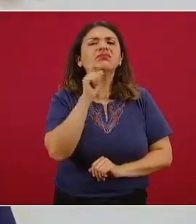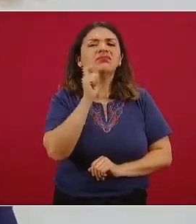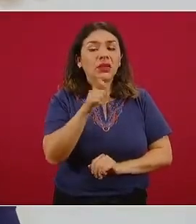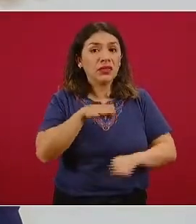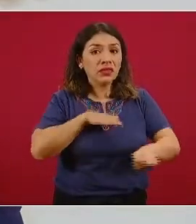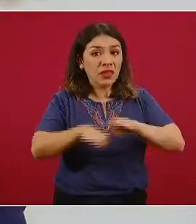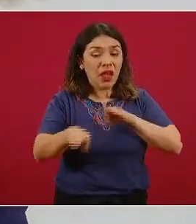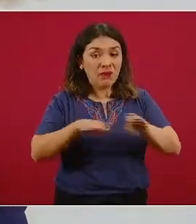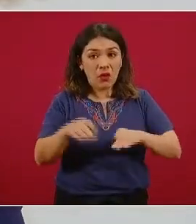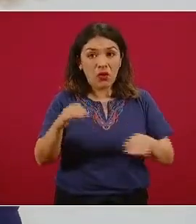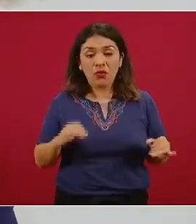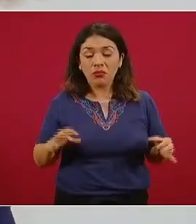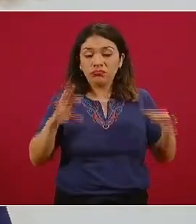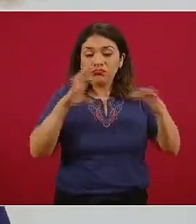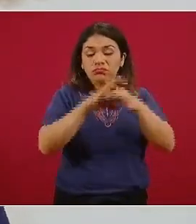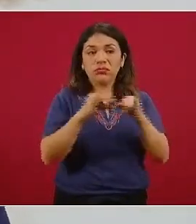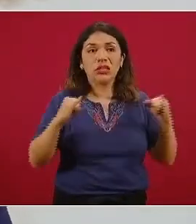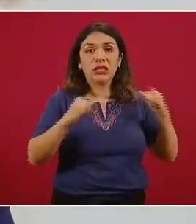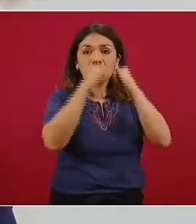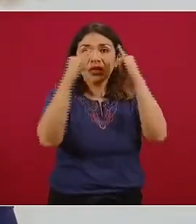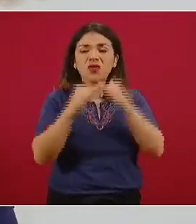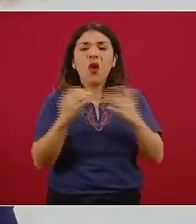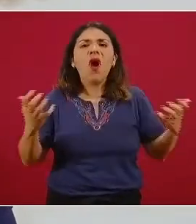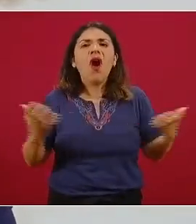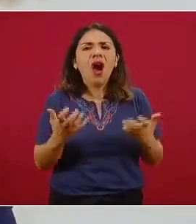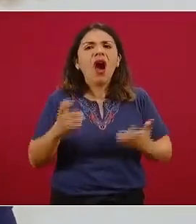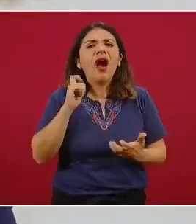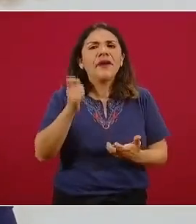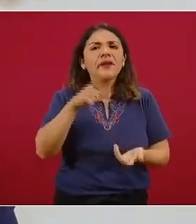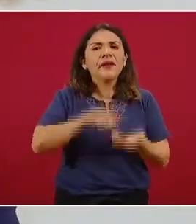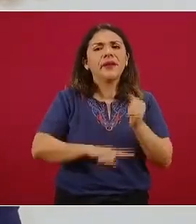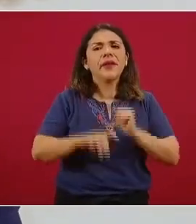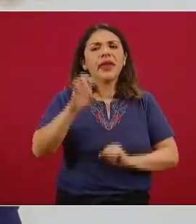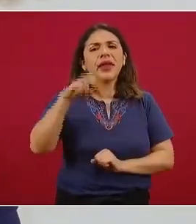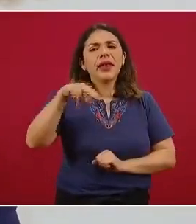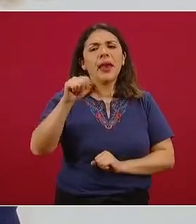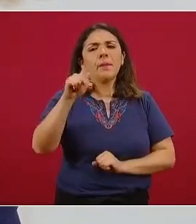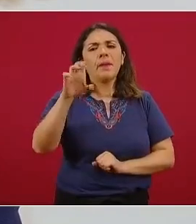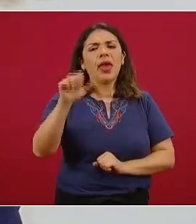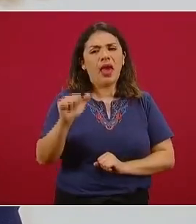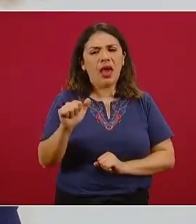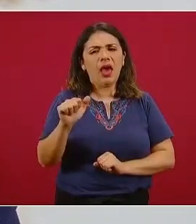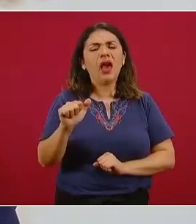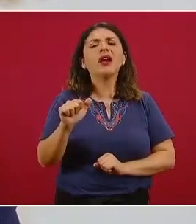trabajo interinstitucional estamos haciendo en la llamada ENAPEA o